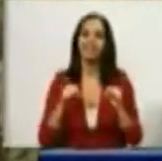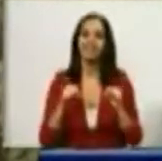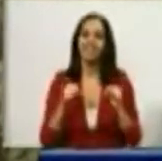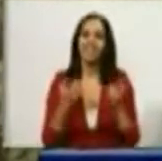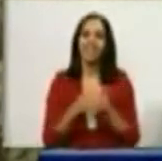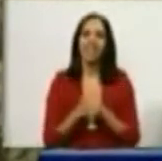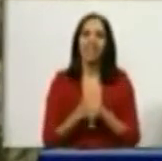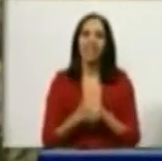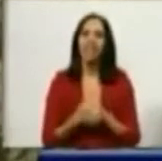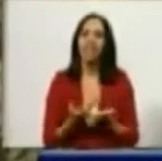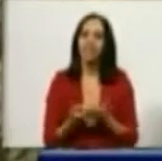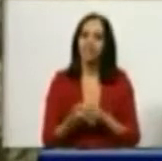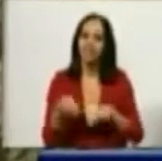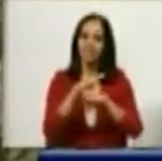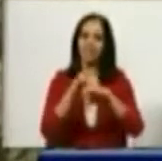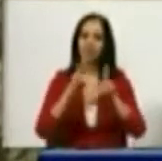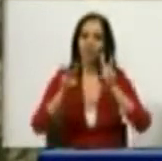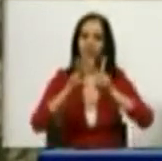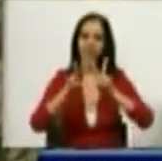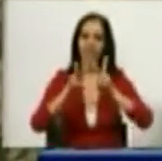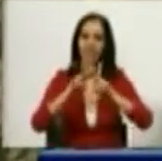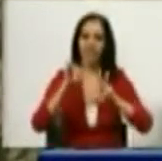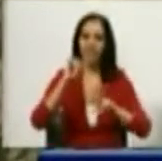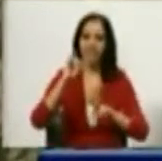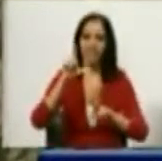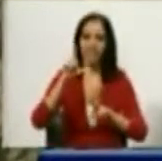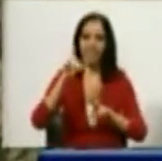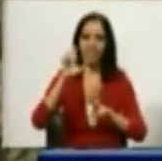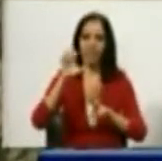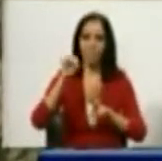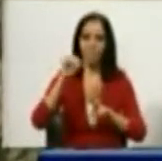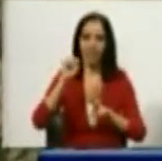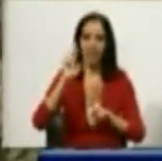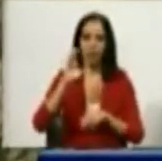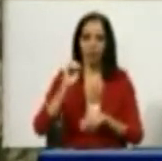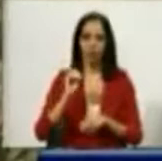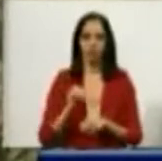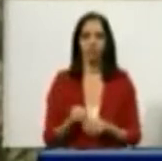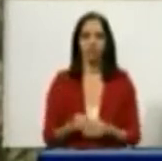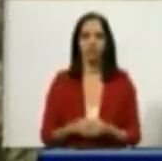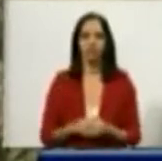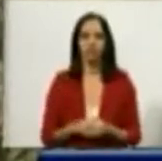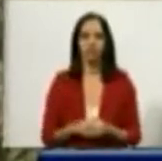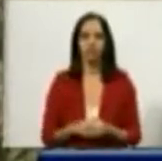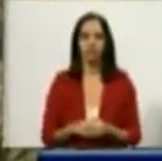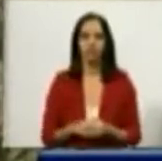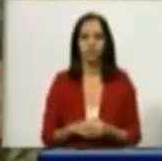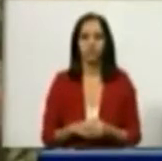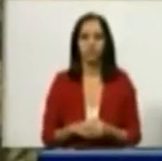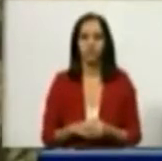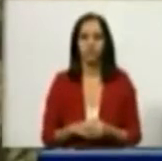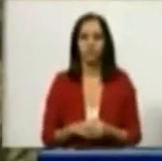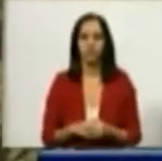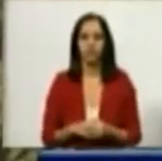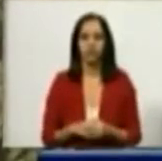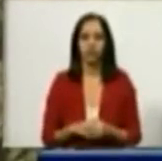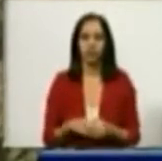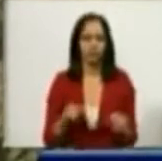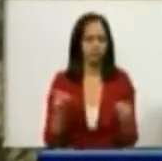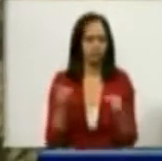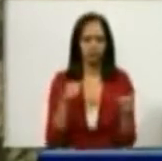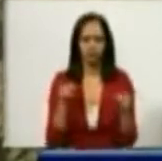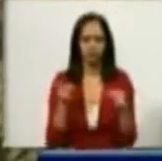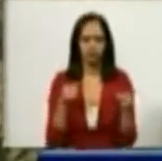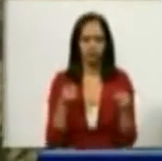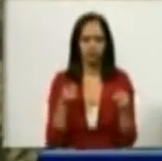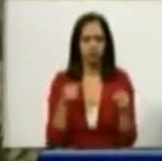el ministro de vivienda nuestro ministro de vivienda y hábitat y hábitat que me quedaba por aquí a mí